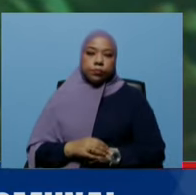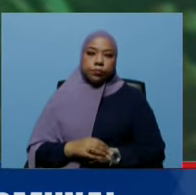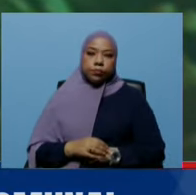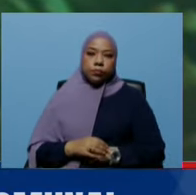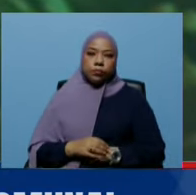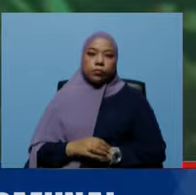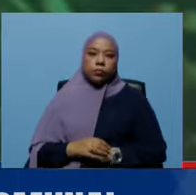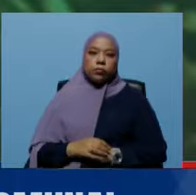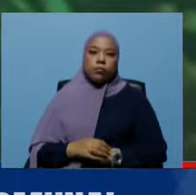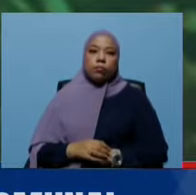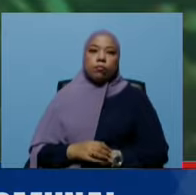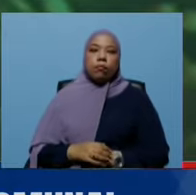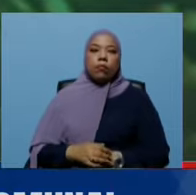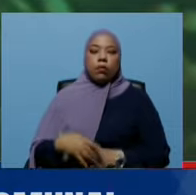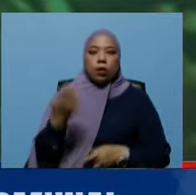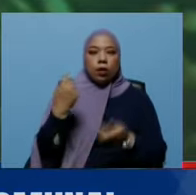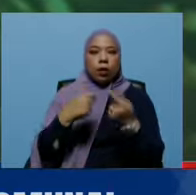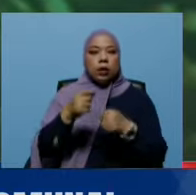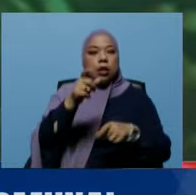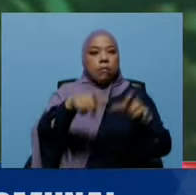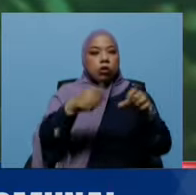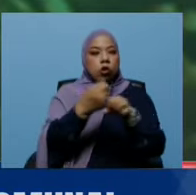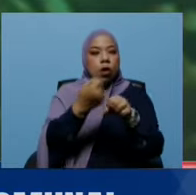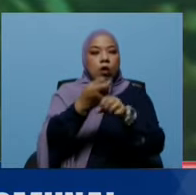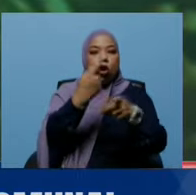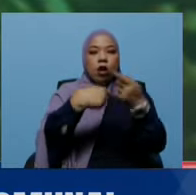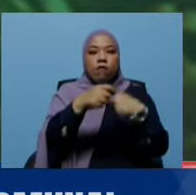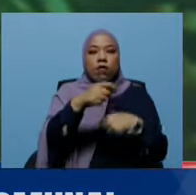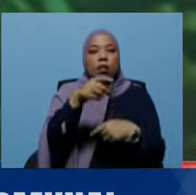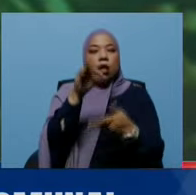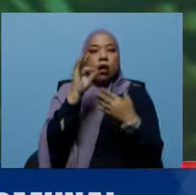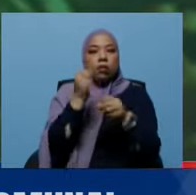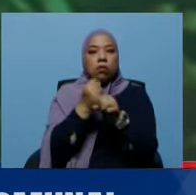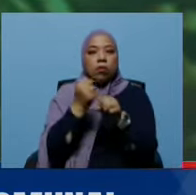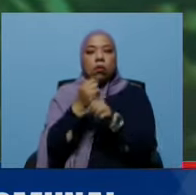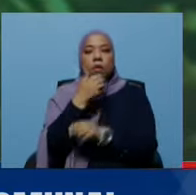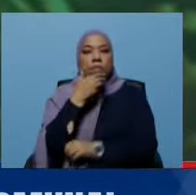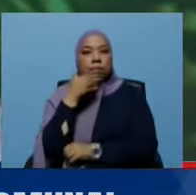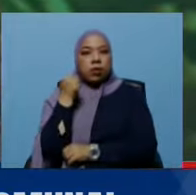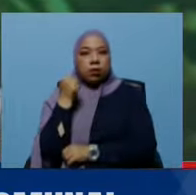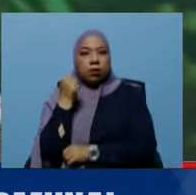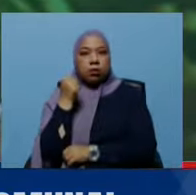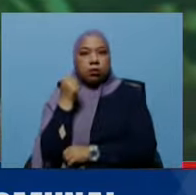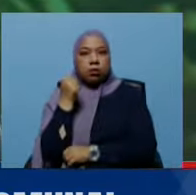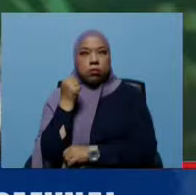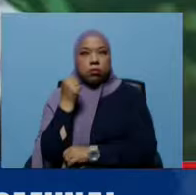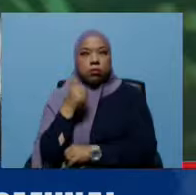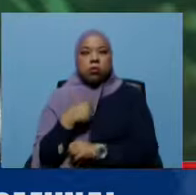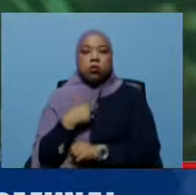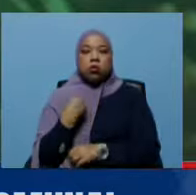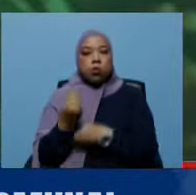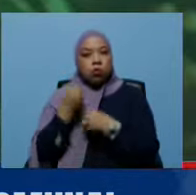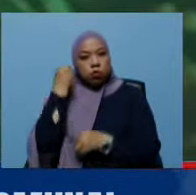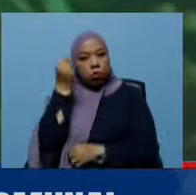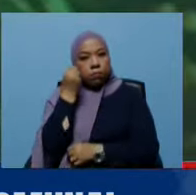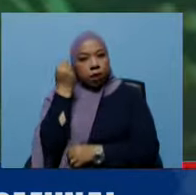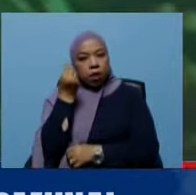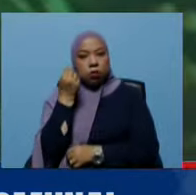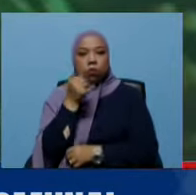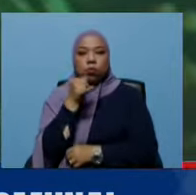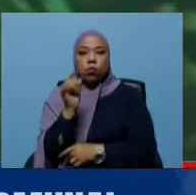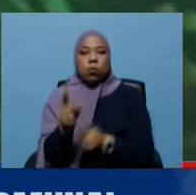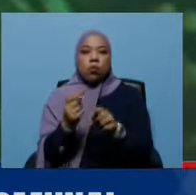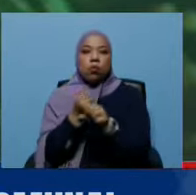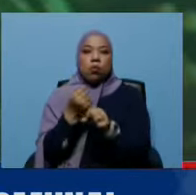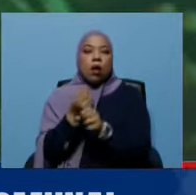a el comercializador. Y lo que es mejor, yo lo digo, es lo que yo pienso